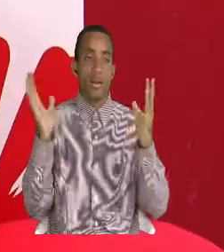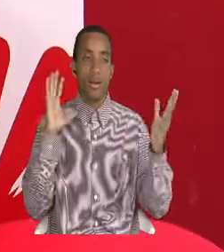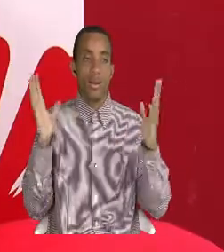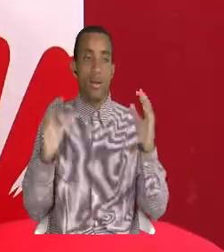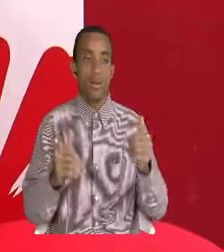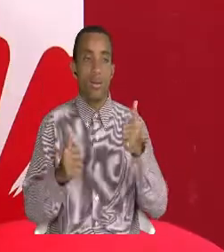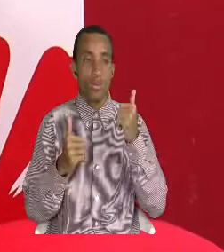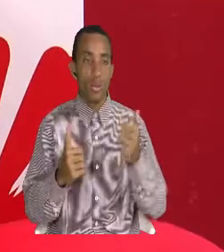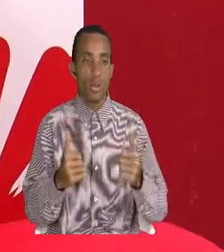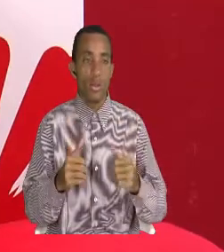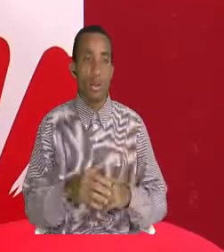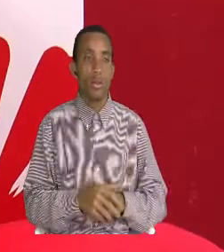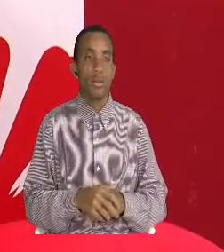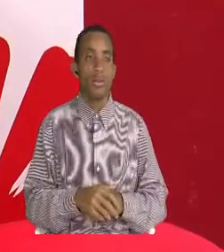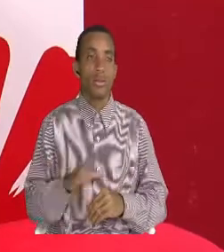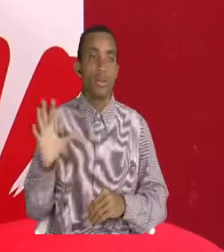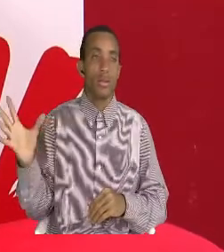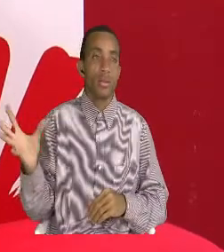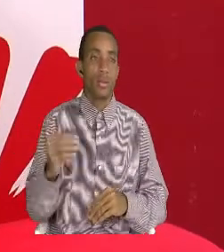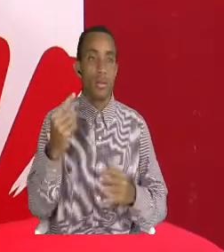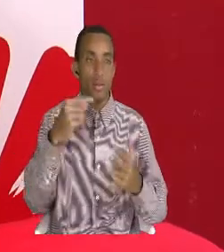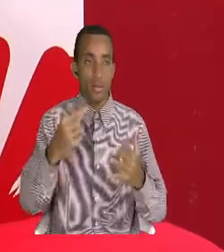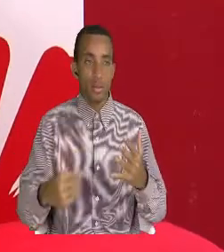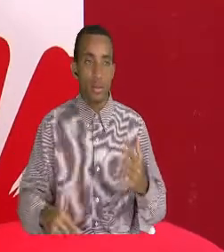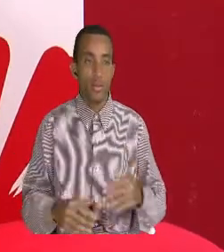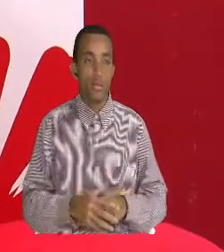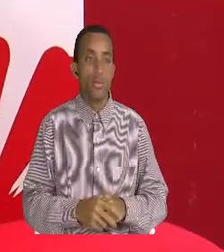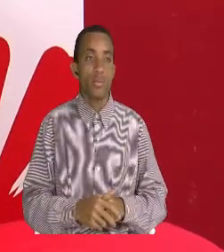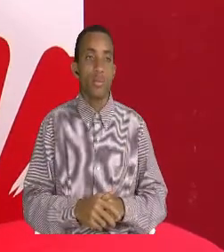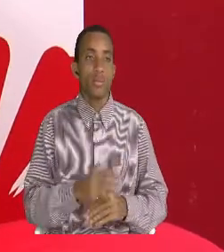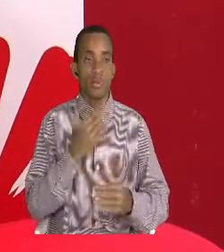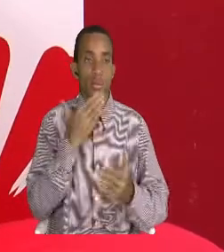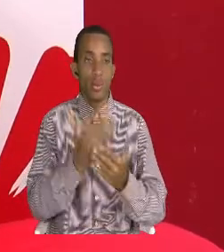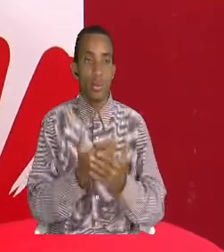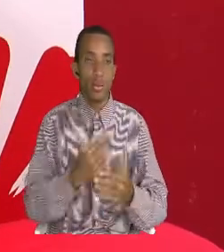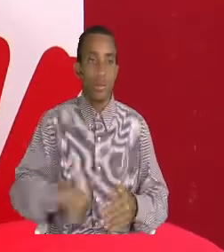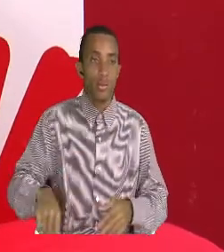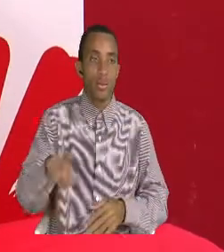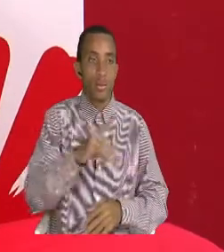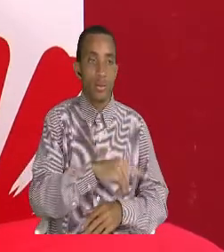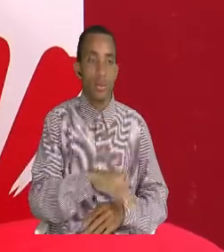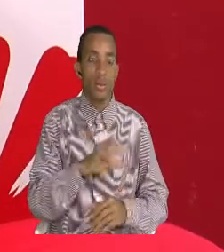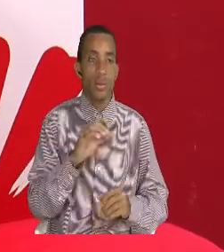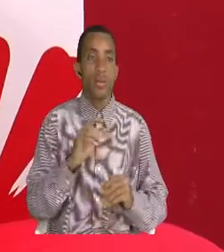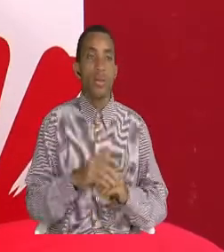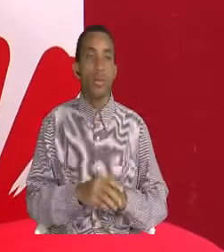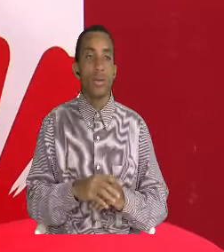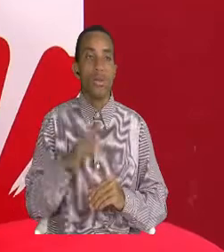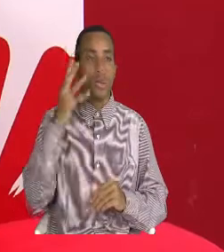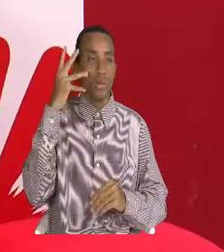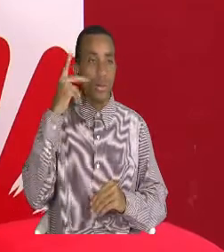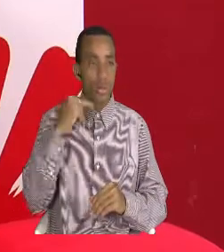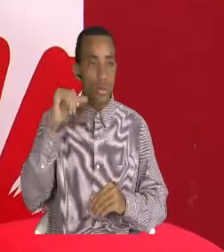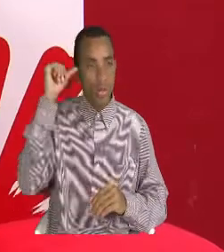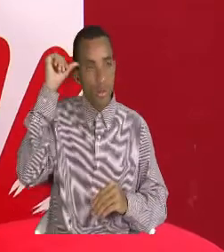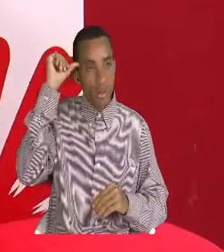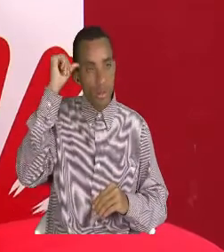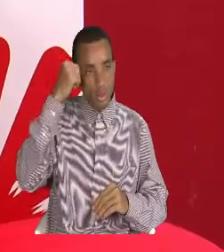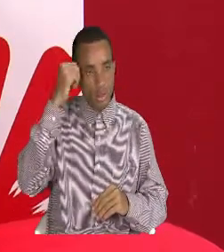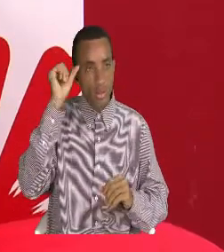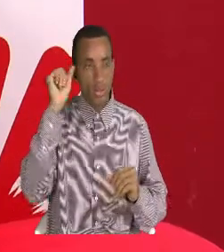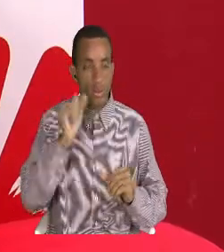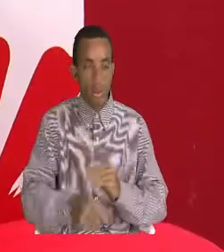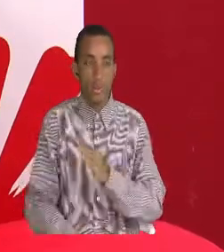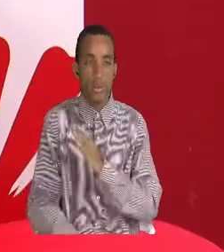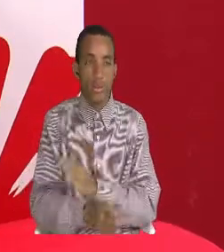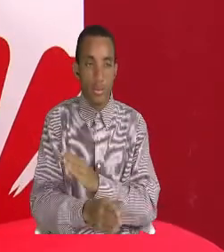buenas tendencias y todas estas tendencias que vienen de la moda. Gracias a ustedes por estar ahí conectaditos con nosotros todos los días. Recuerden que pueden seguir nuestras